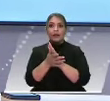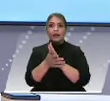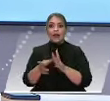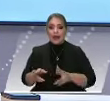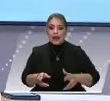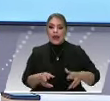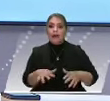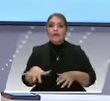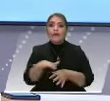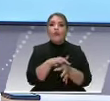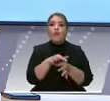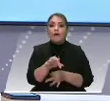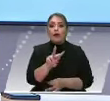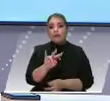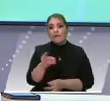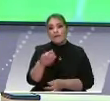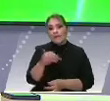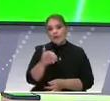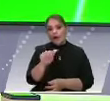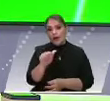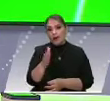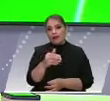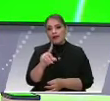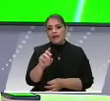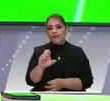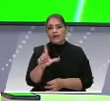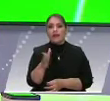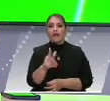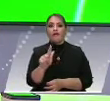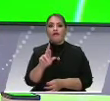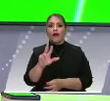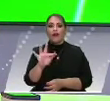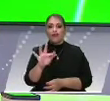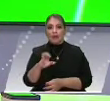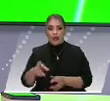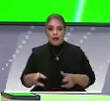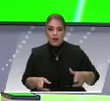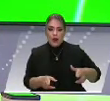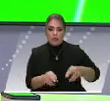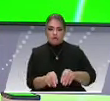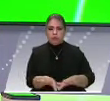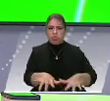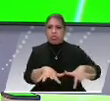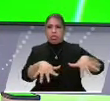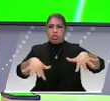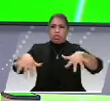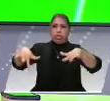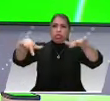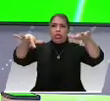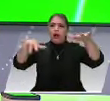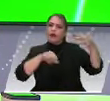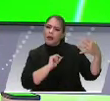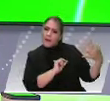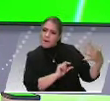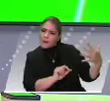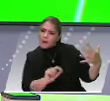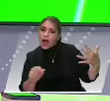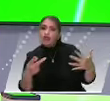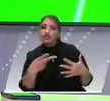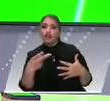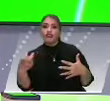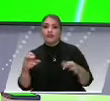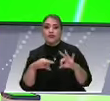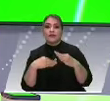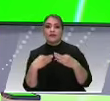del Fuerte. El balance parcial hasta el momento de los organismos de socorro es de 200 familias afectadas y más de 20 viviendas